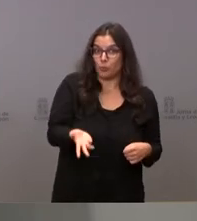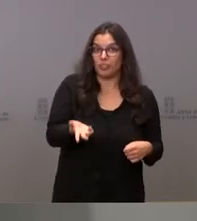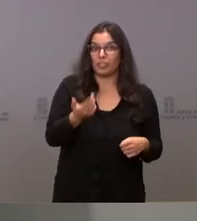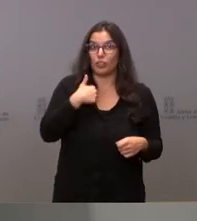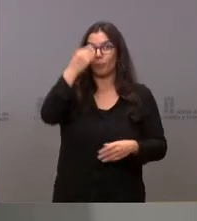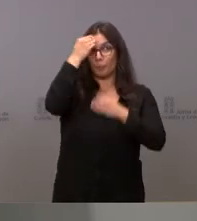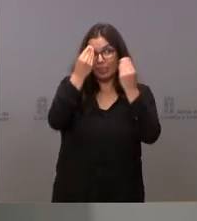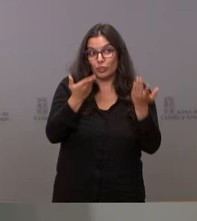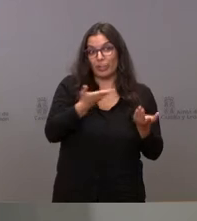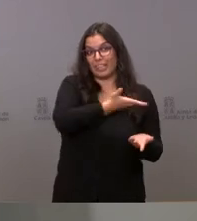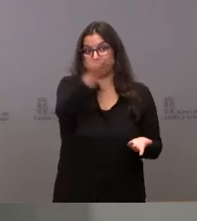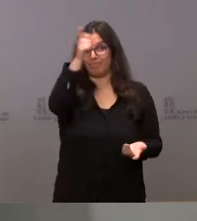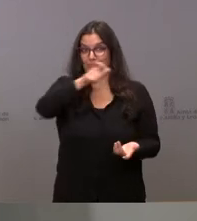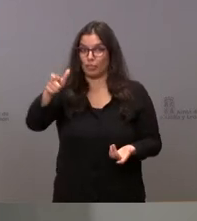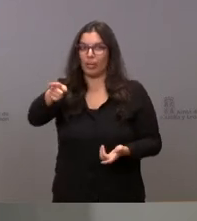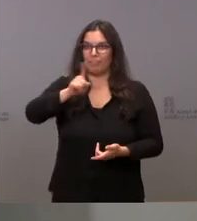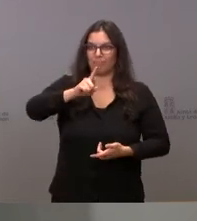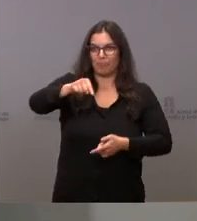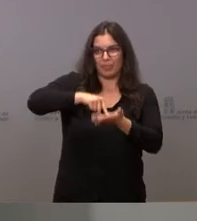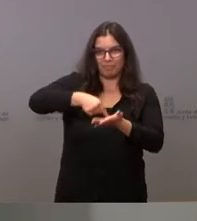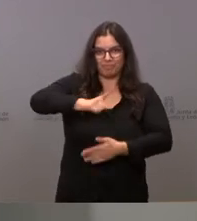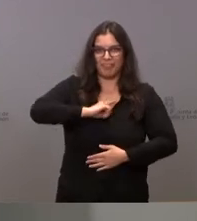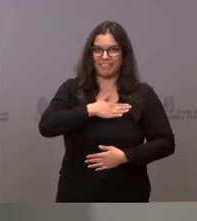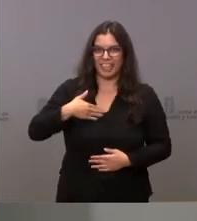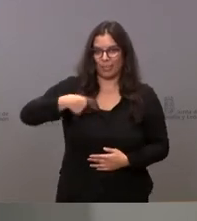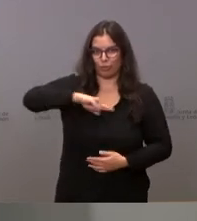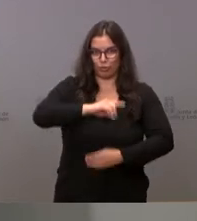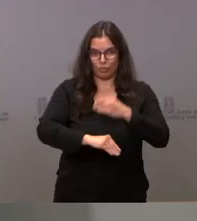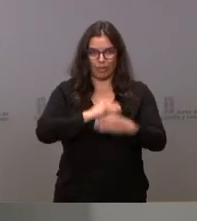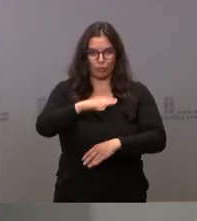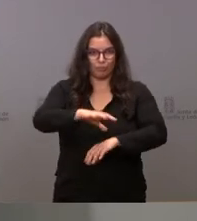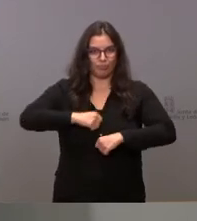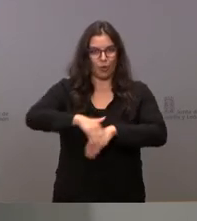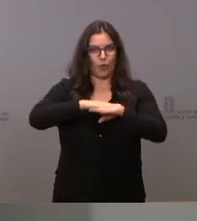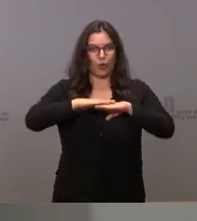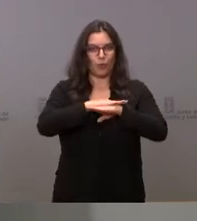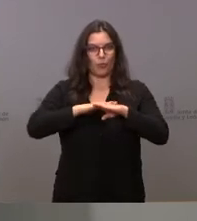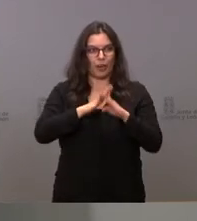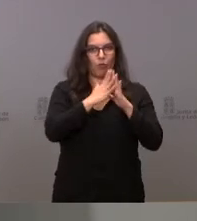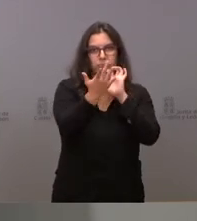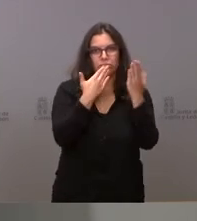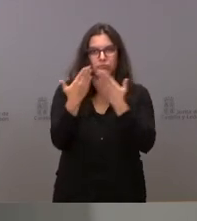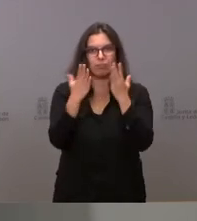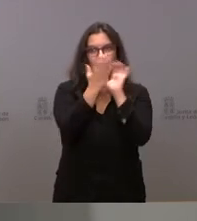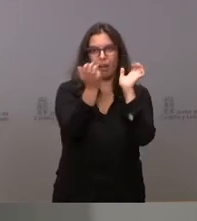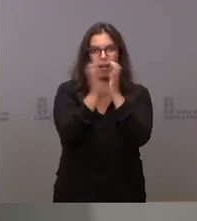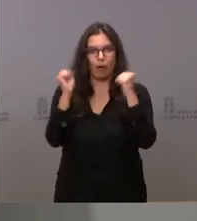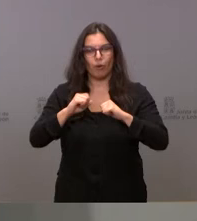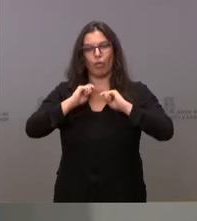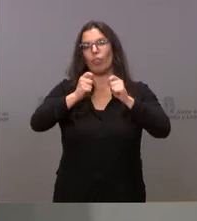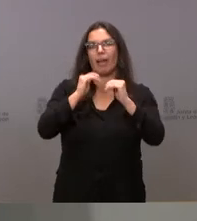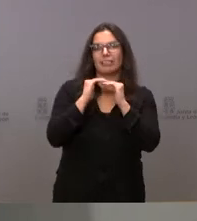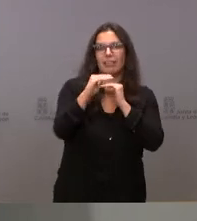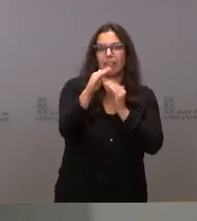eso es lo que esperan los ciudadanos de sus gobernantes, que lleguen a acuerdos, que den estabilidad y